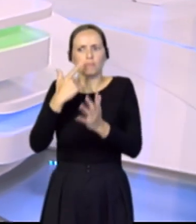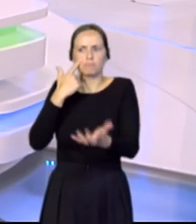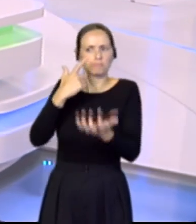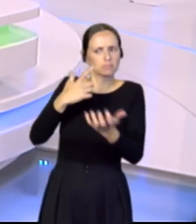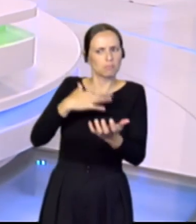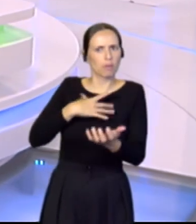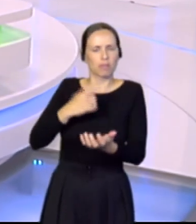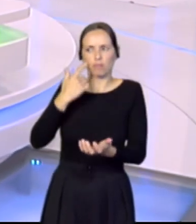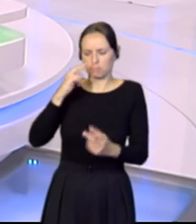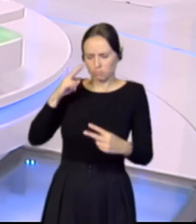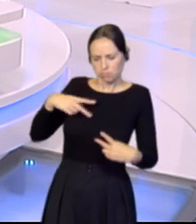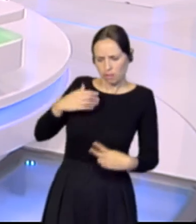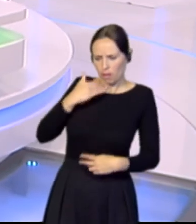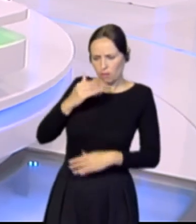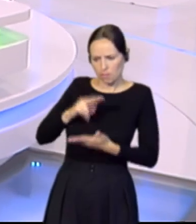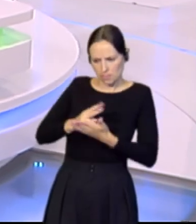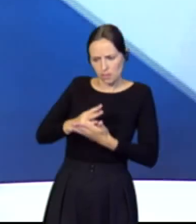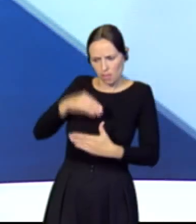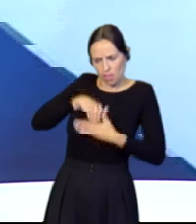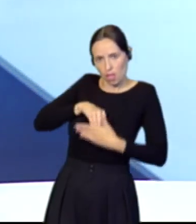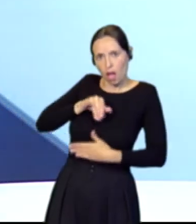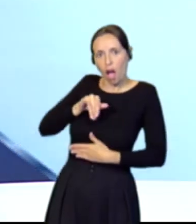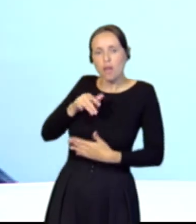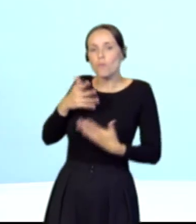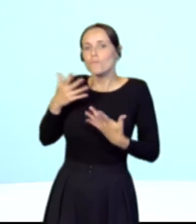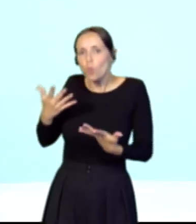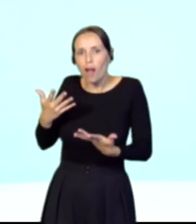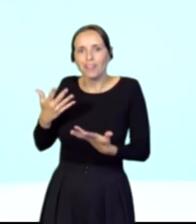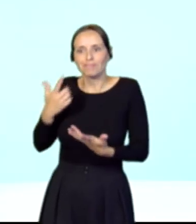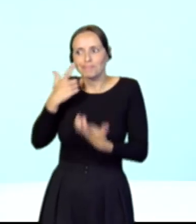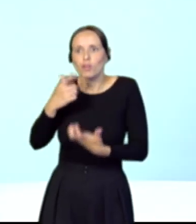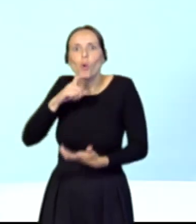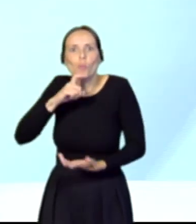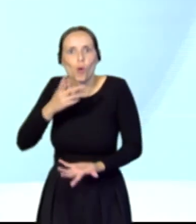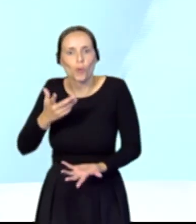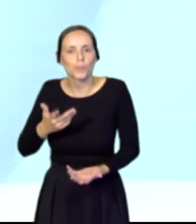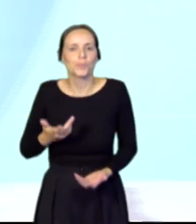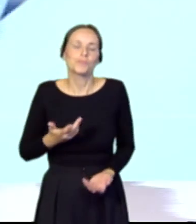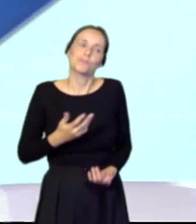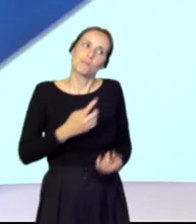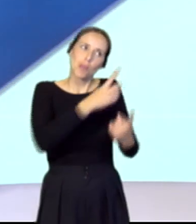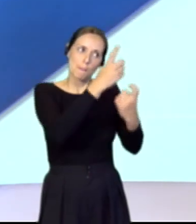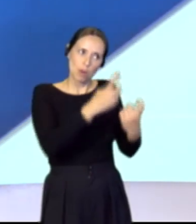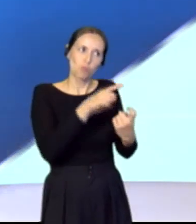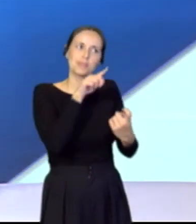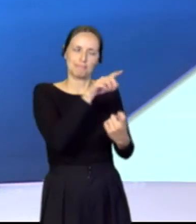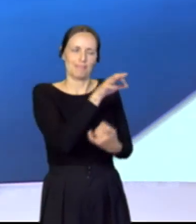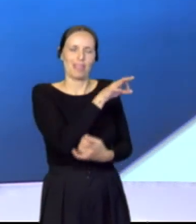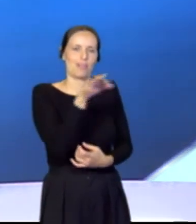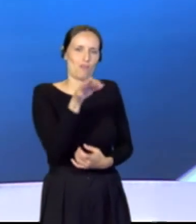podemos padecer una epilepsia? Bueno, eso es una pregunta bastante bien acertada,